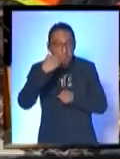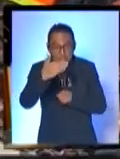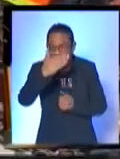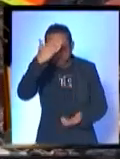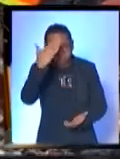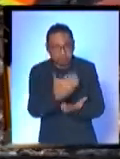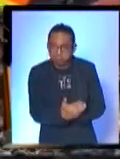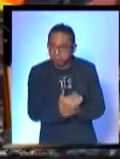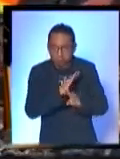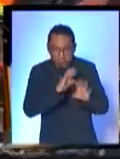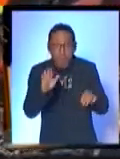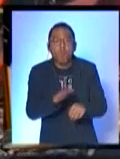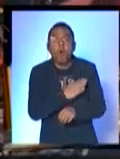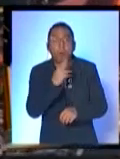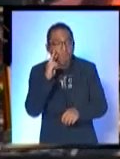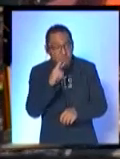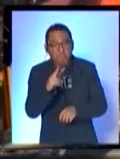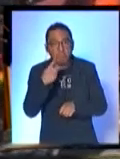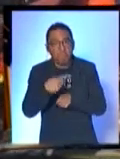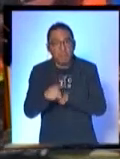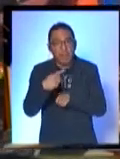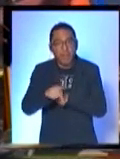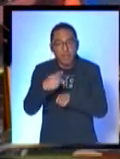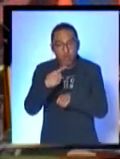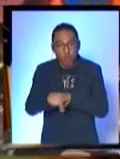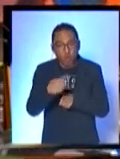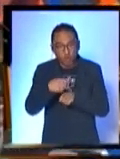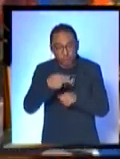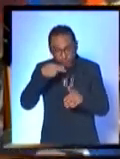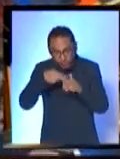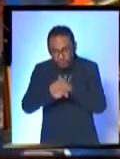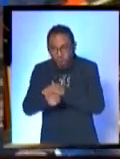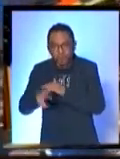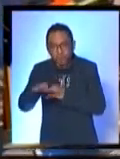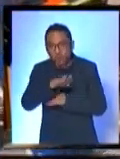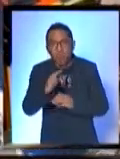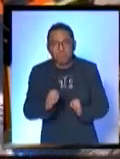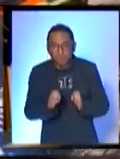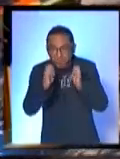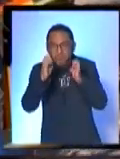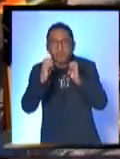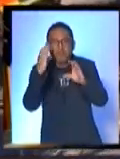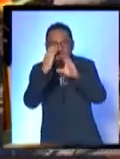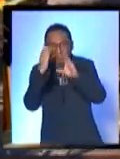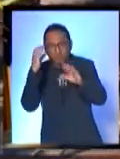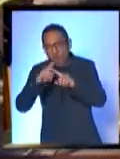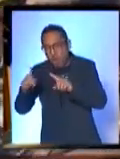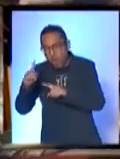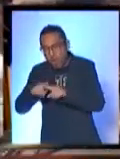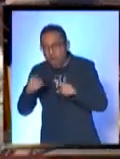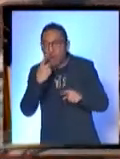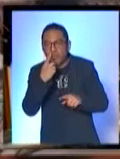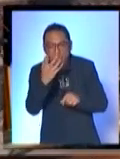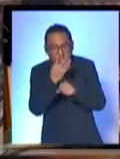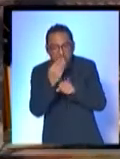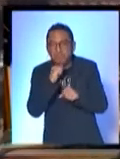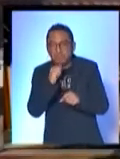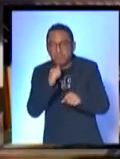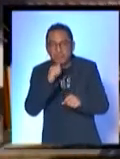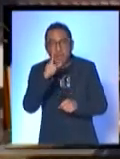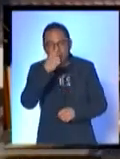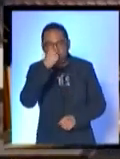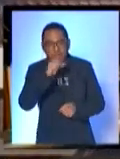por considerar riesgosa la operación de los trenes en instalaciones sin mantenimiento. Héctor Homero Zavala, secretario del Trabajo